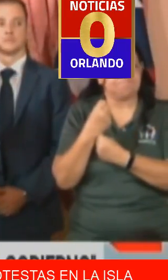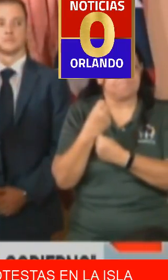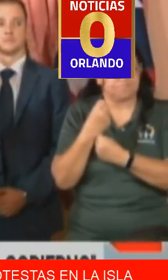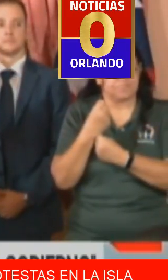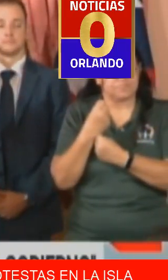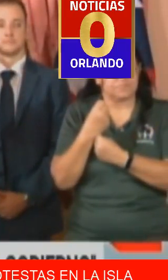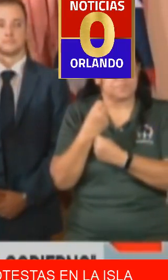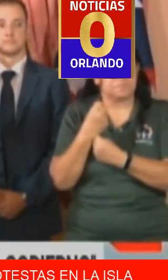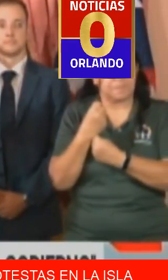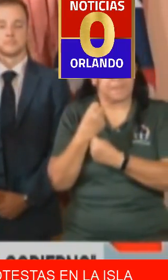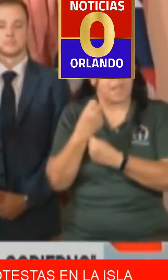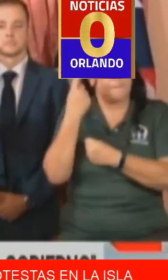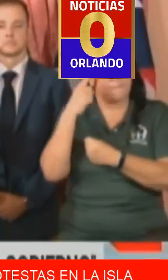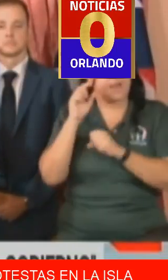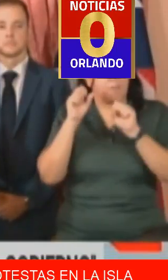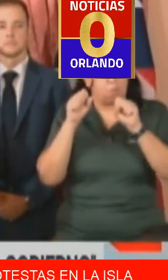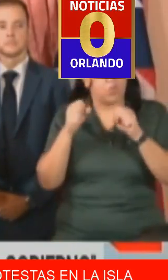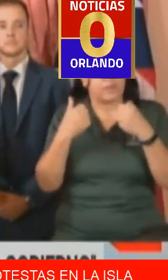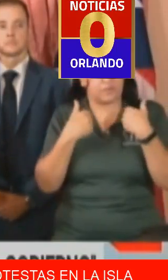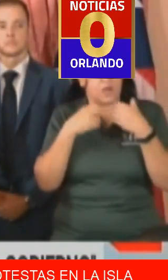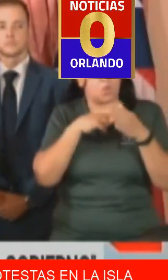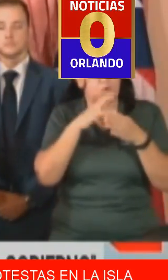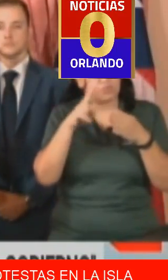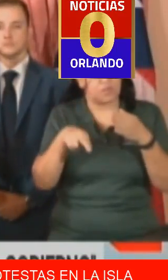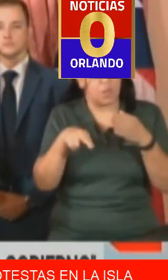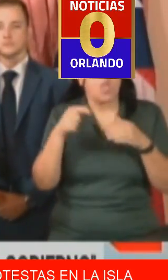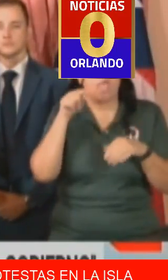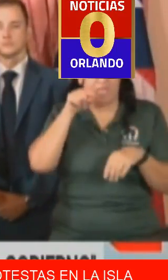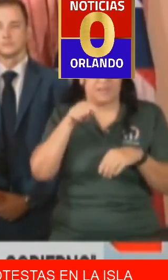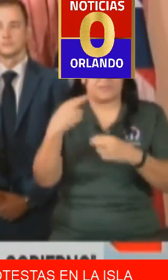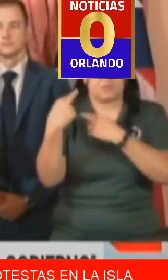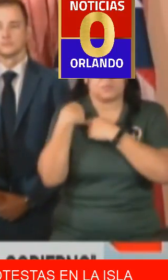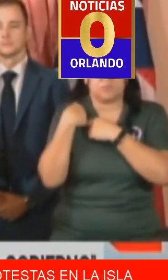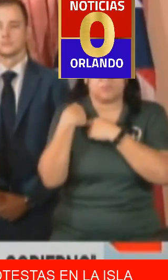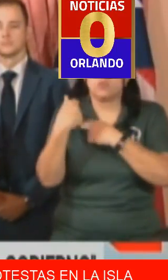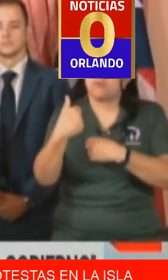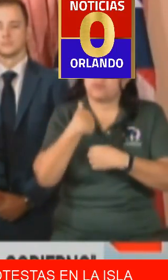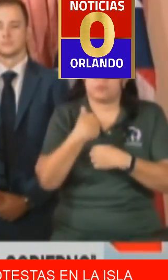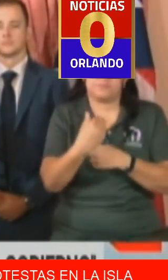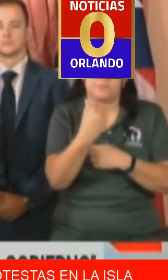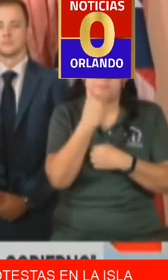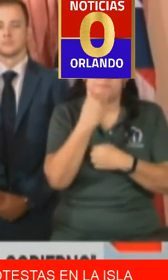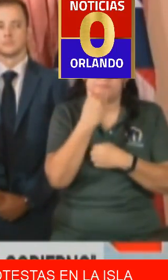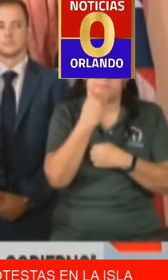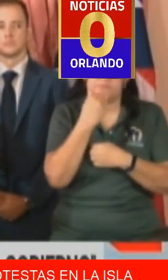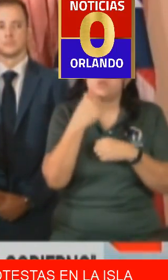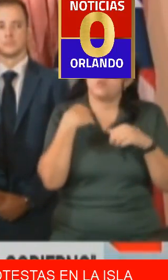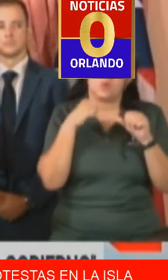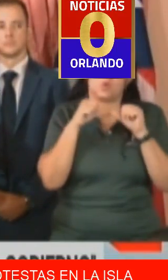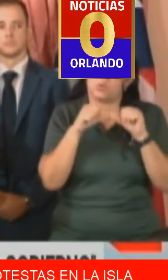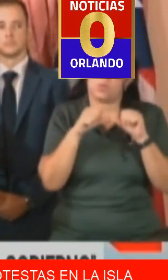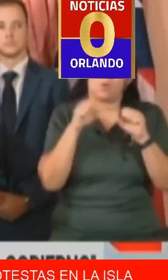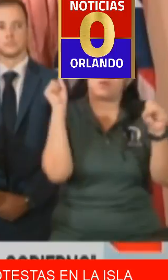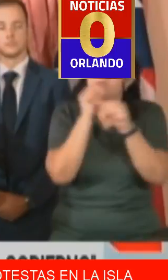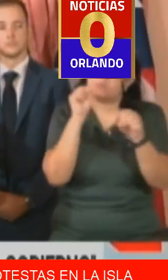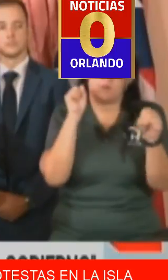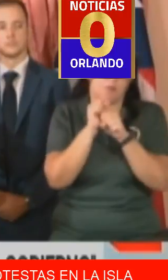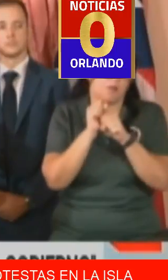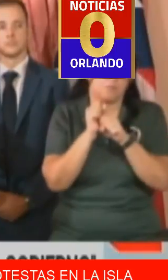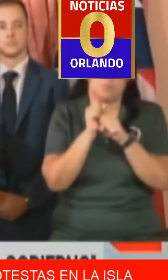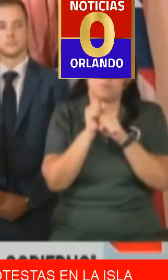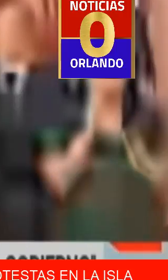una confianza para poder tener unos resultados, y esa responsabilidad yo la tomo con suma seriedad y continuaré trabajando sobre